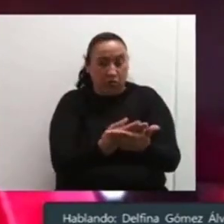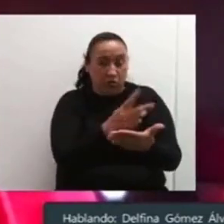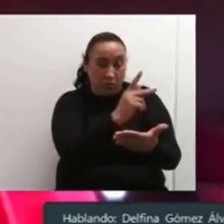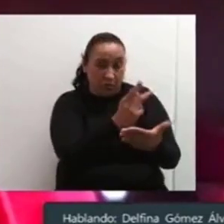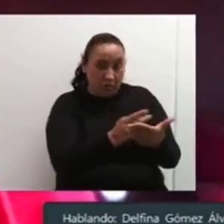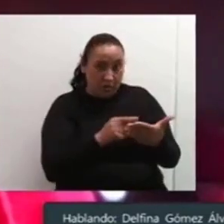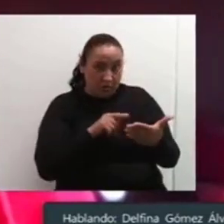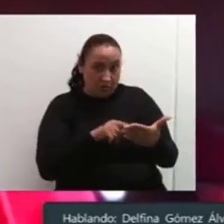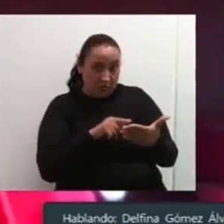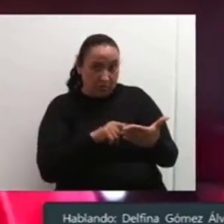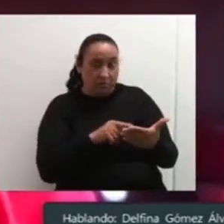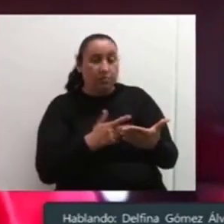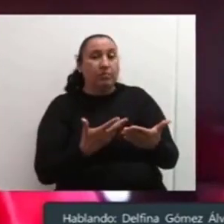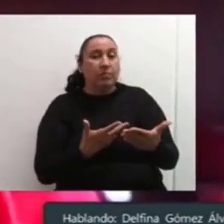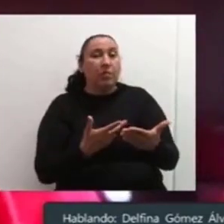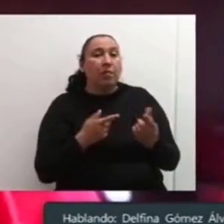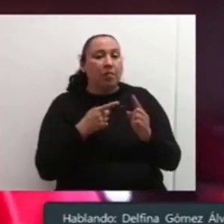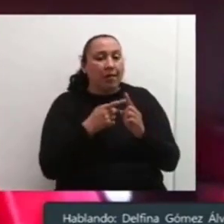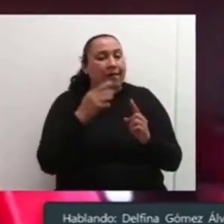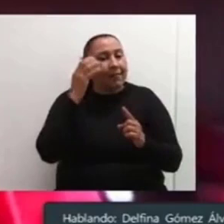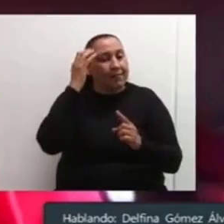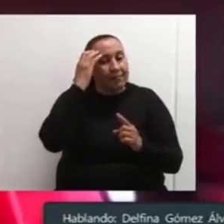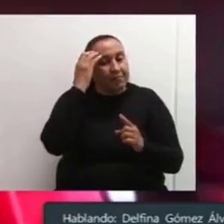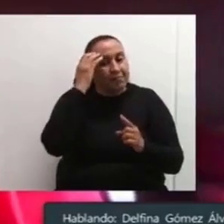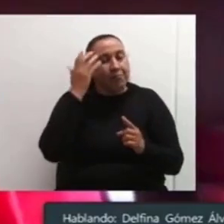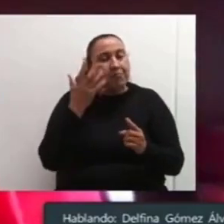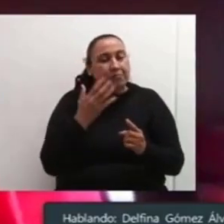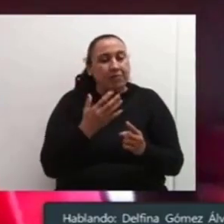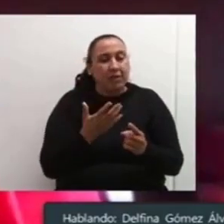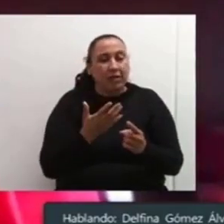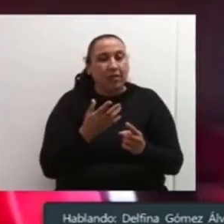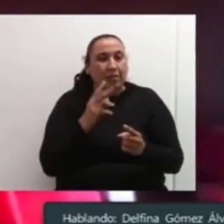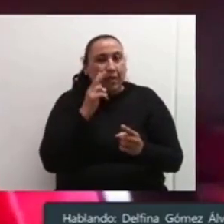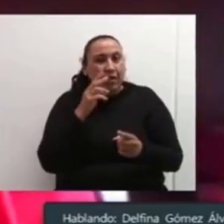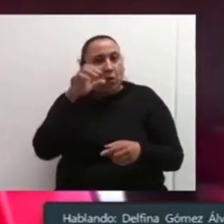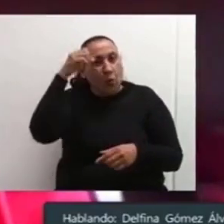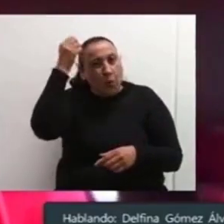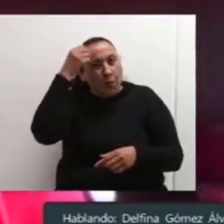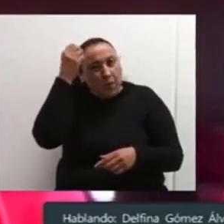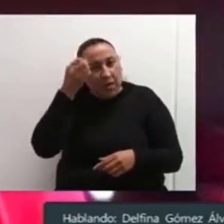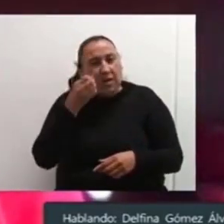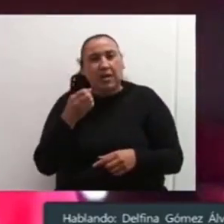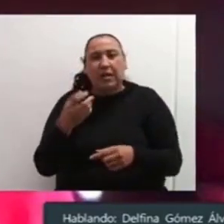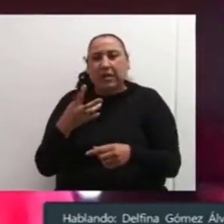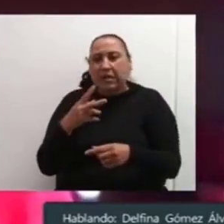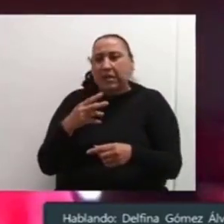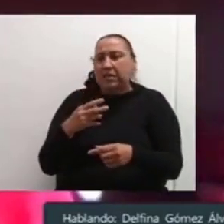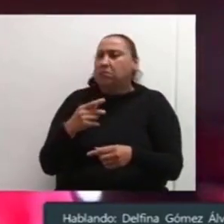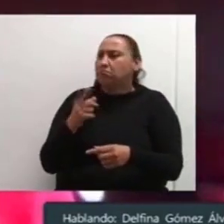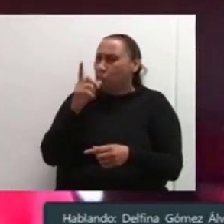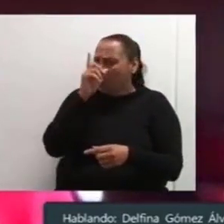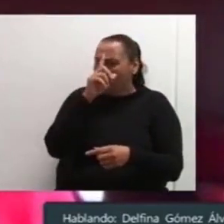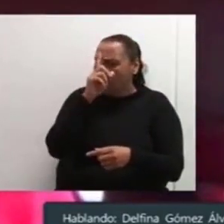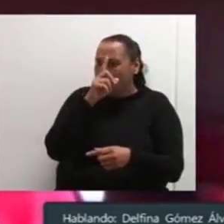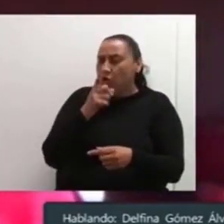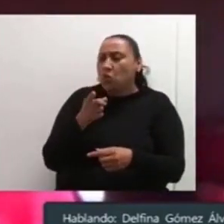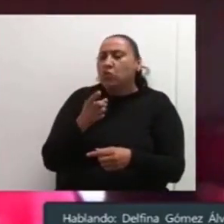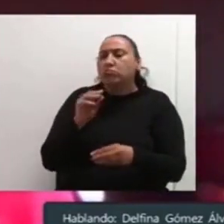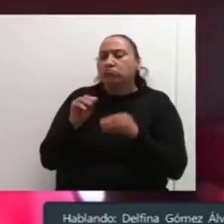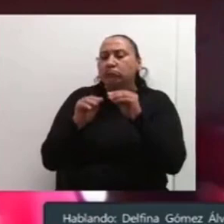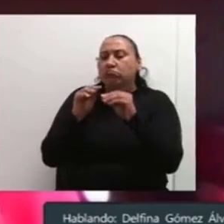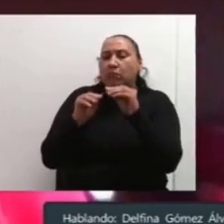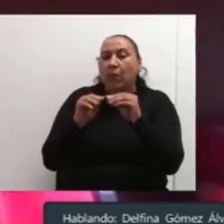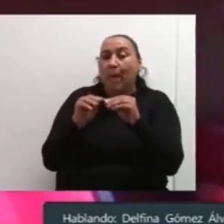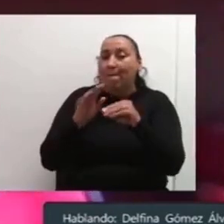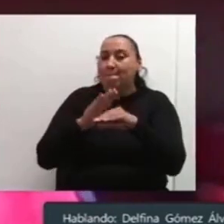plan con la intención de que se conociera de que se dieran opiniones sugerencias y eso permite enriquecer este